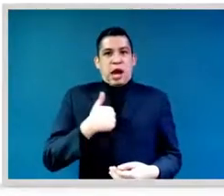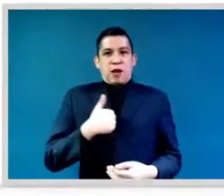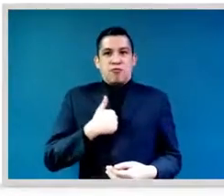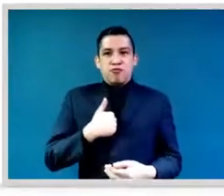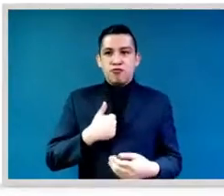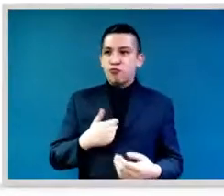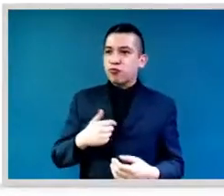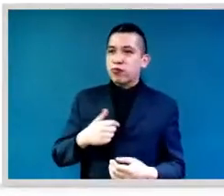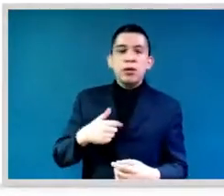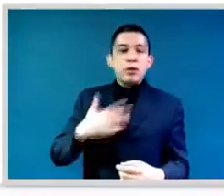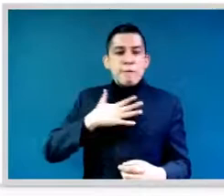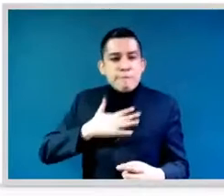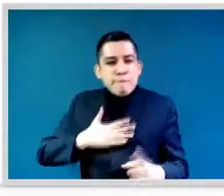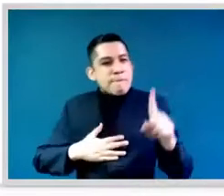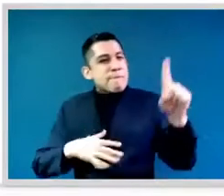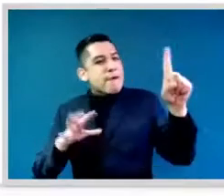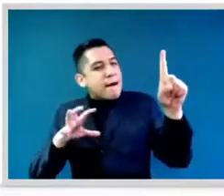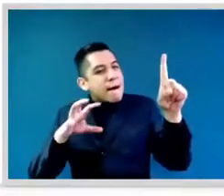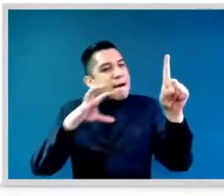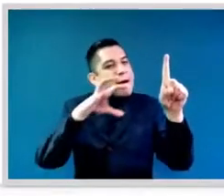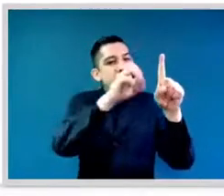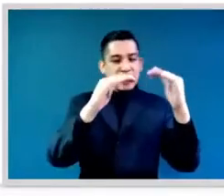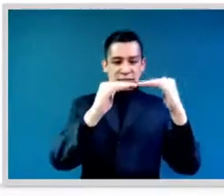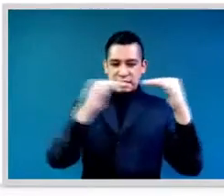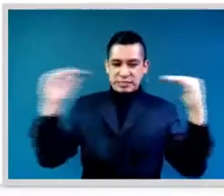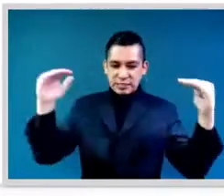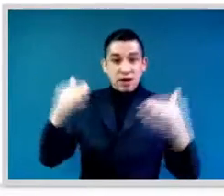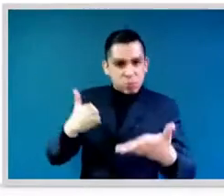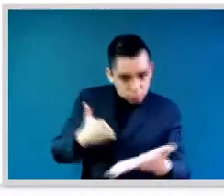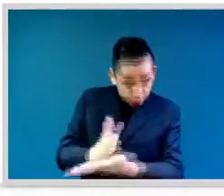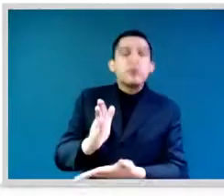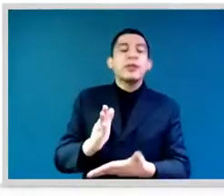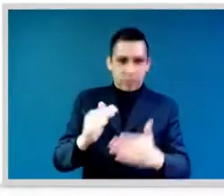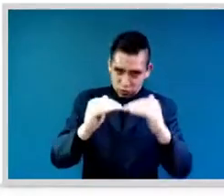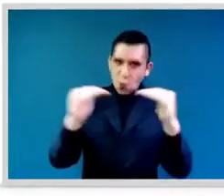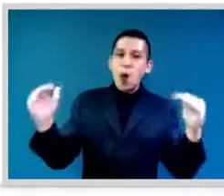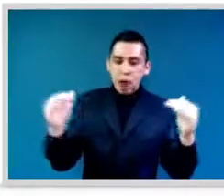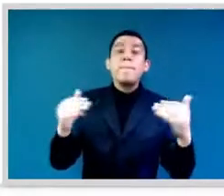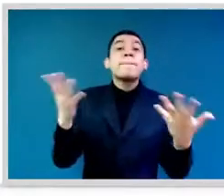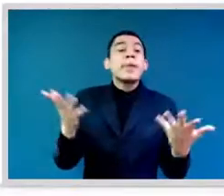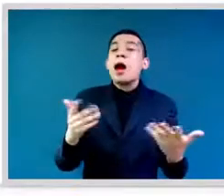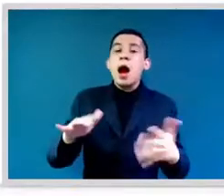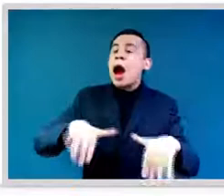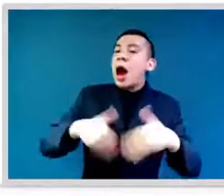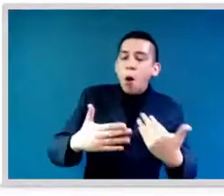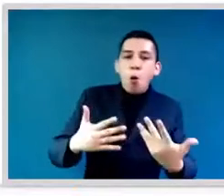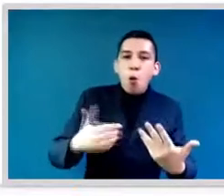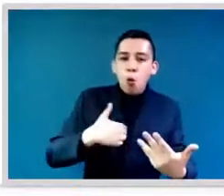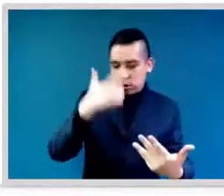equidad de derechos, es una acción que debemos tomar fundamentalmente en las mujeres que llegamos a los lugares de decisión.